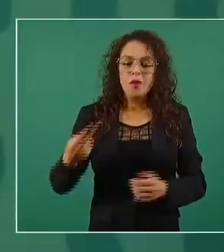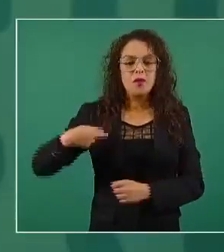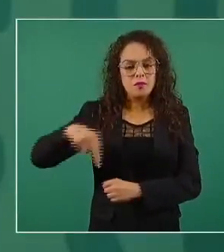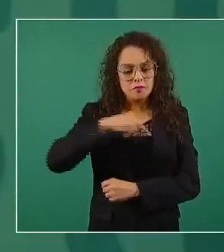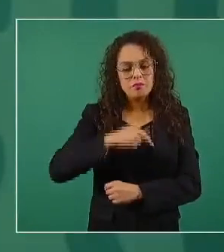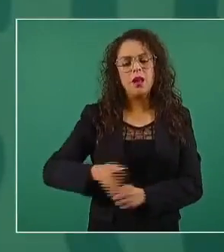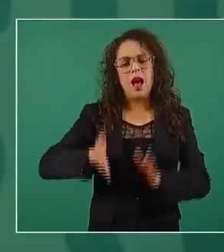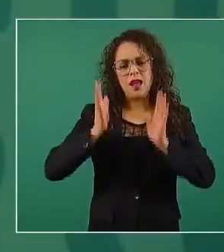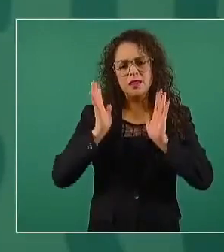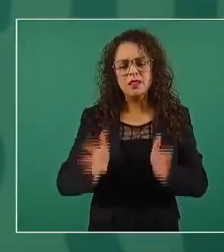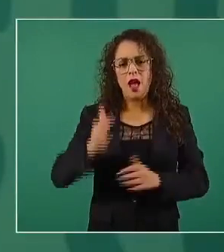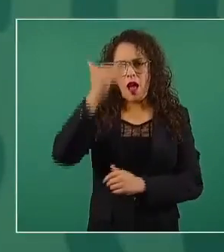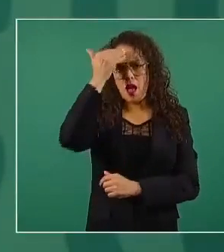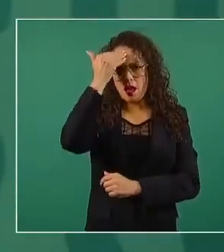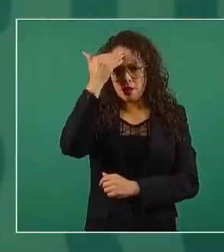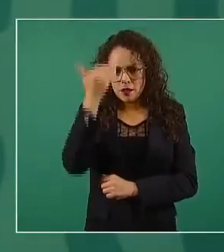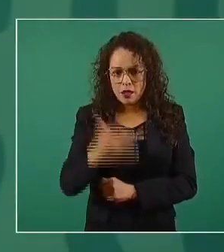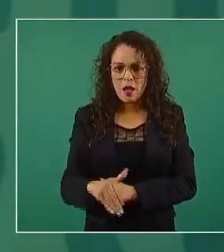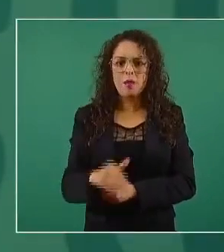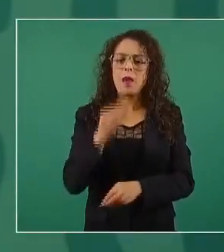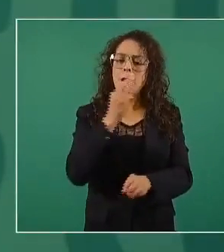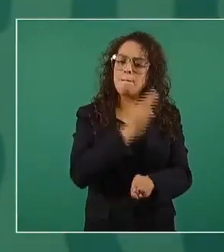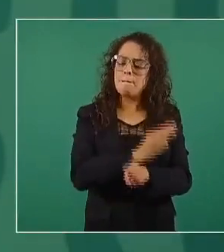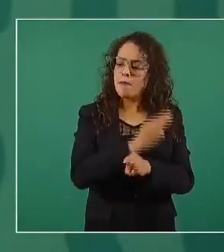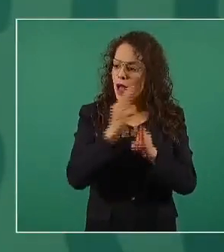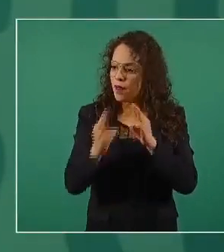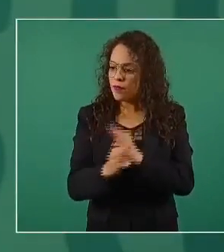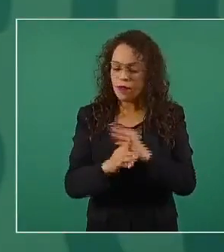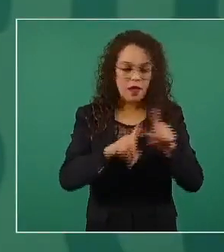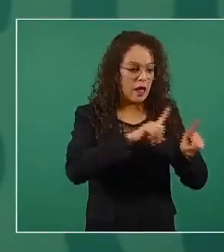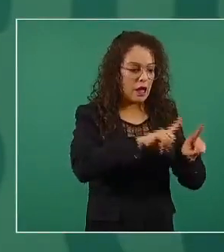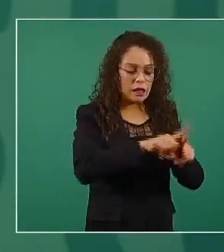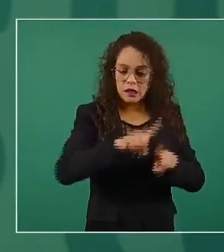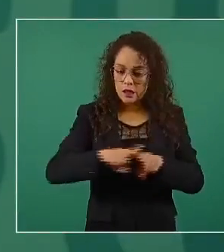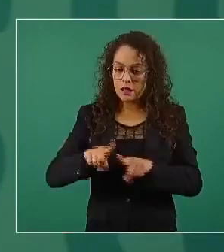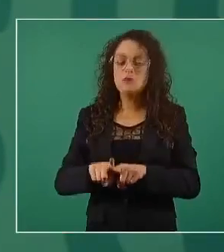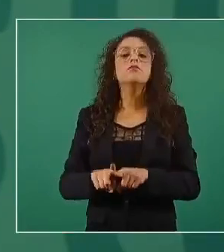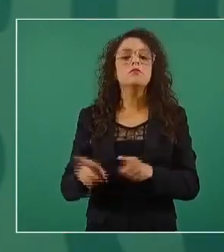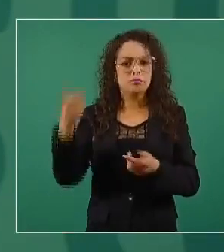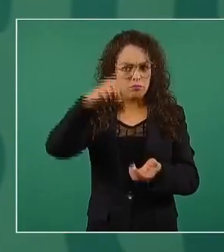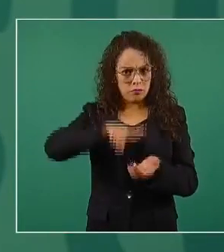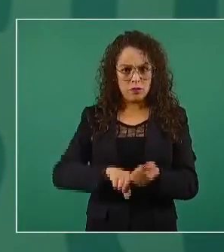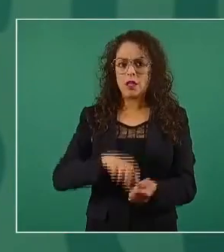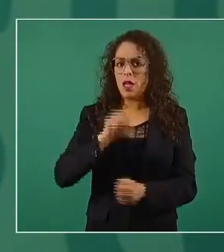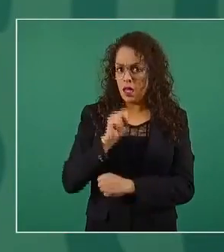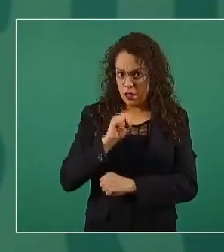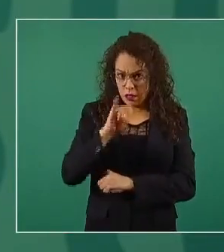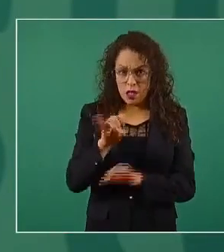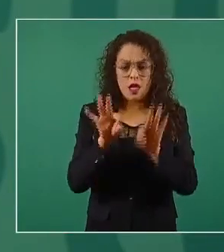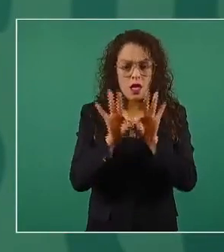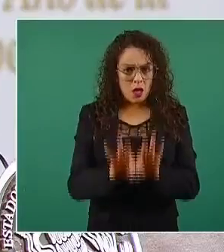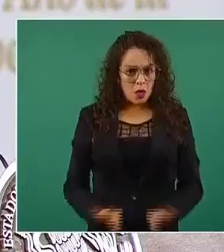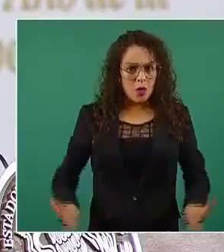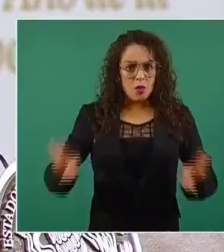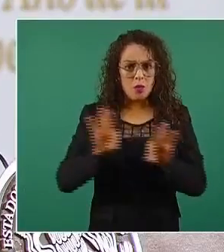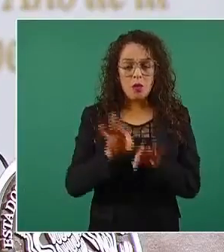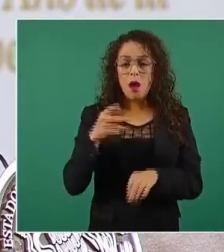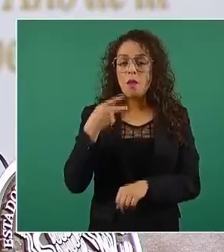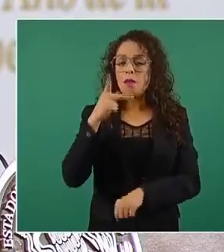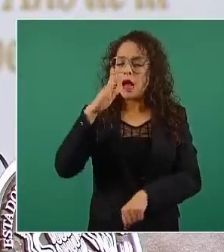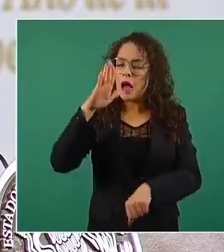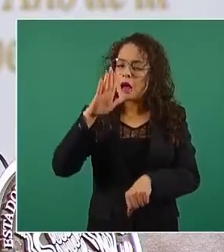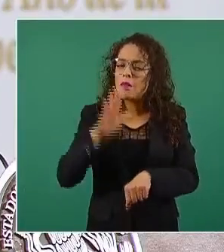recurso, que los materiales son importantes. Pero lo más importante es